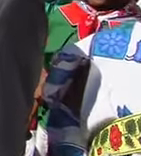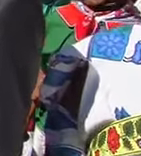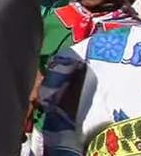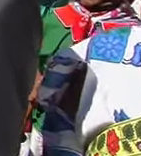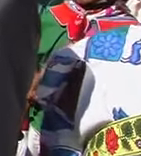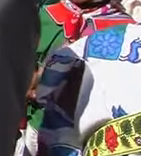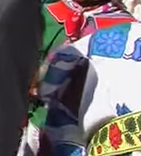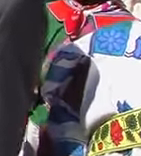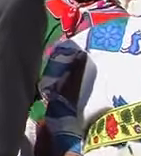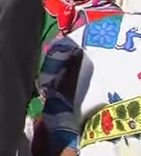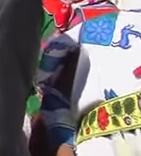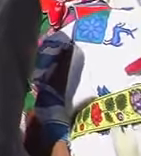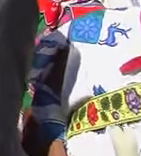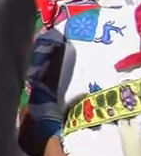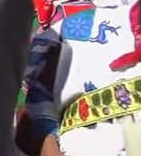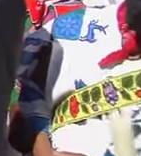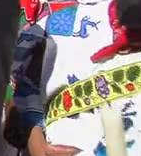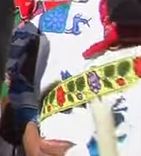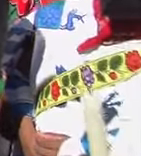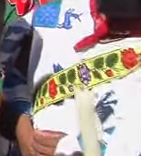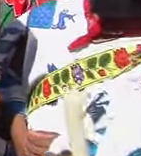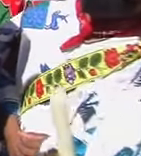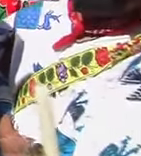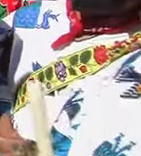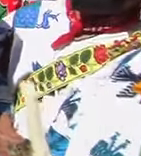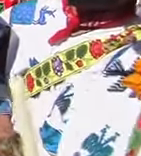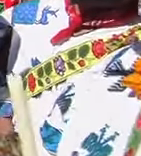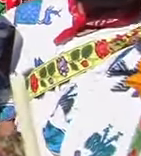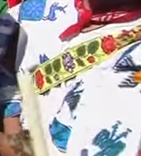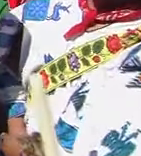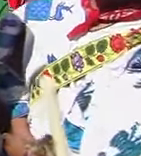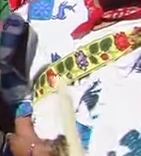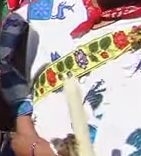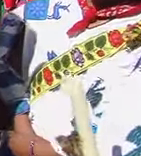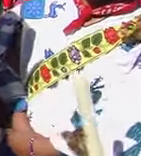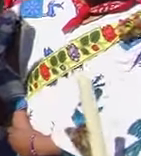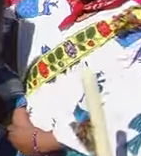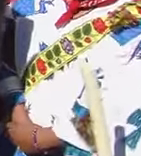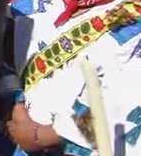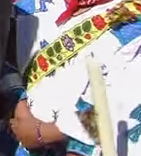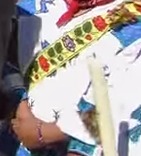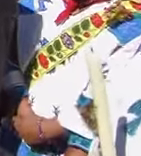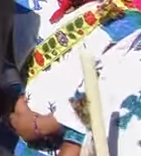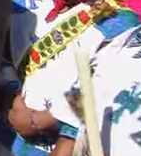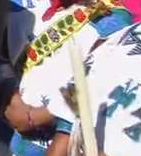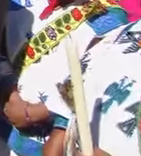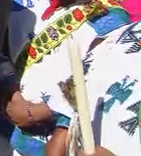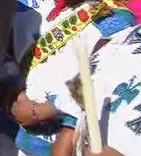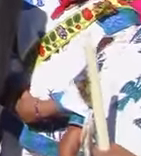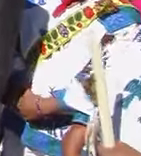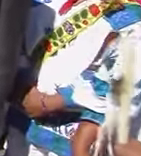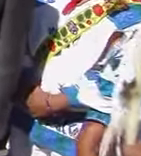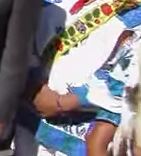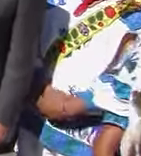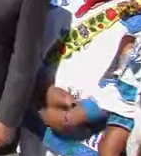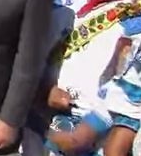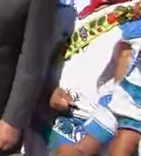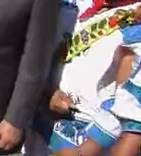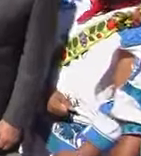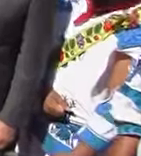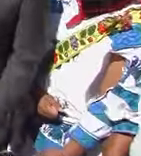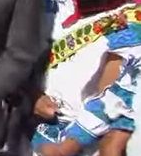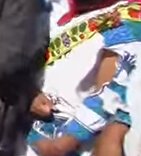Se puede plantar, se puede, pues representa la naturaleza, dice que con confianza pueden platicar y tenerlo en su casa. Esta